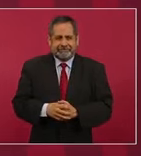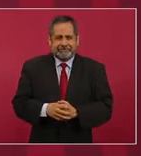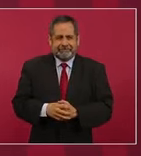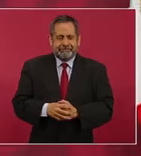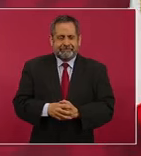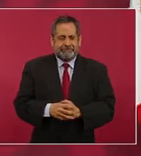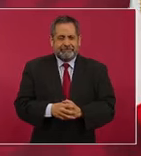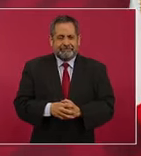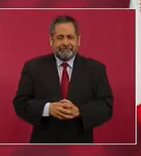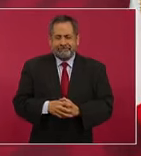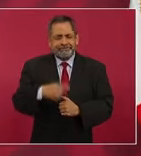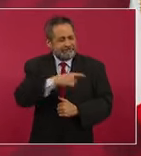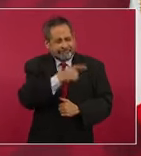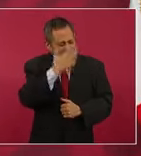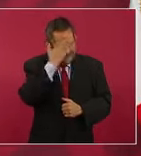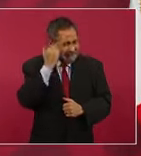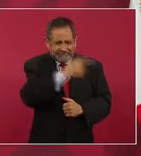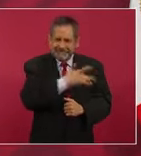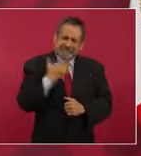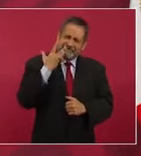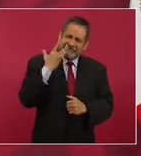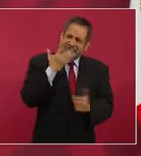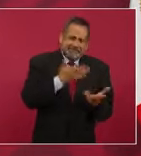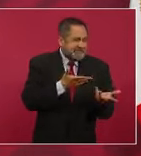No, de lo de veras que los fifís,